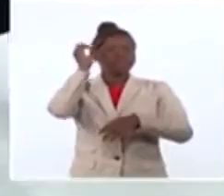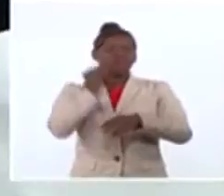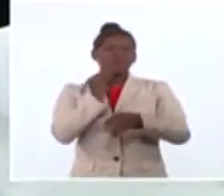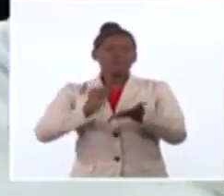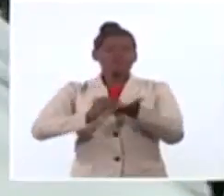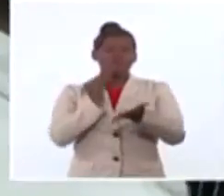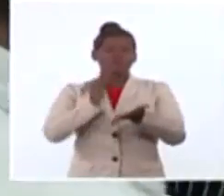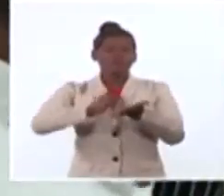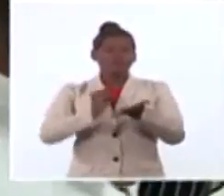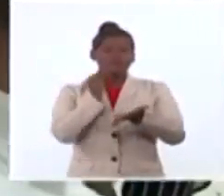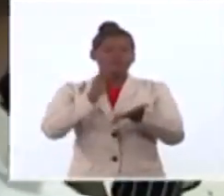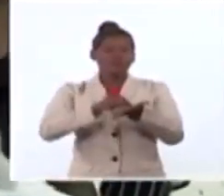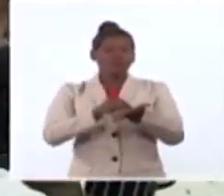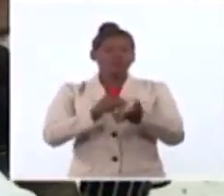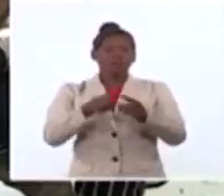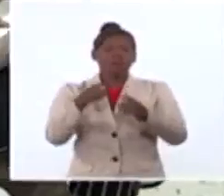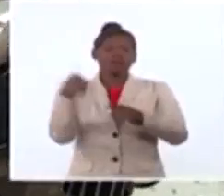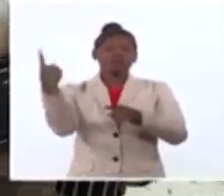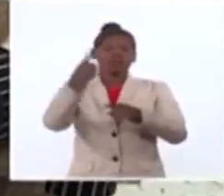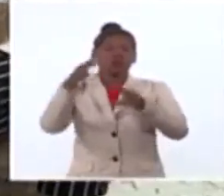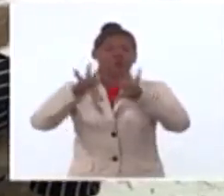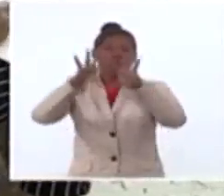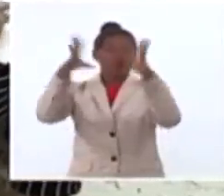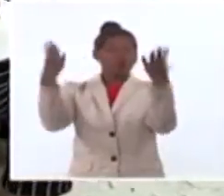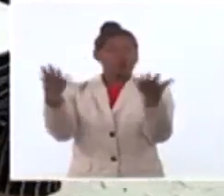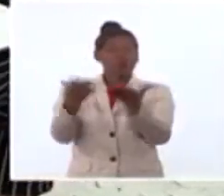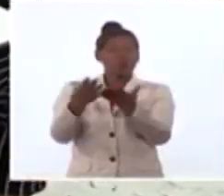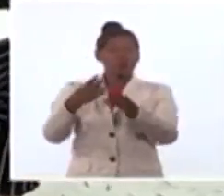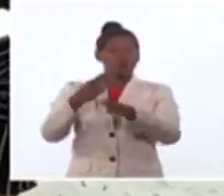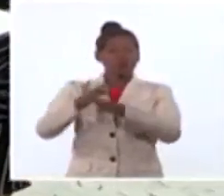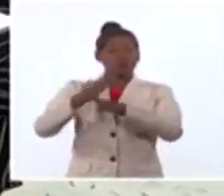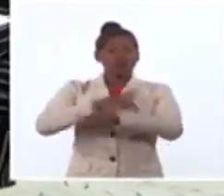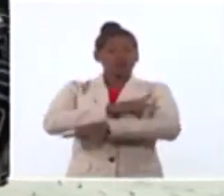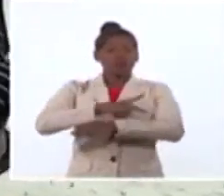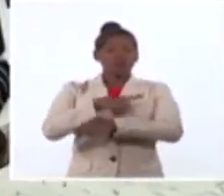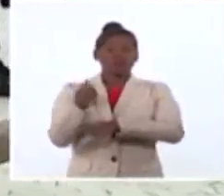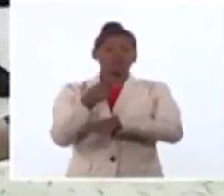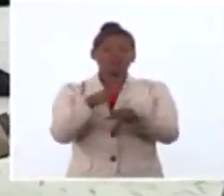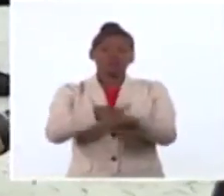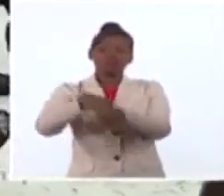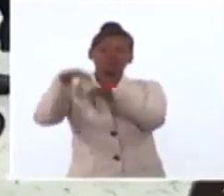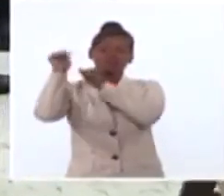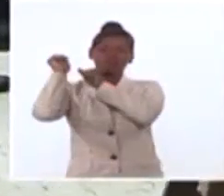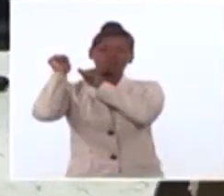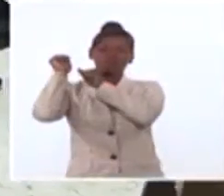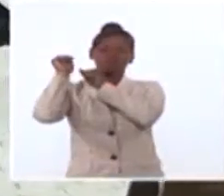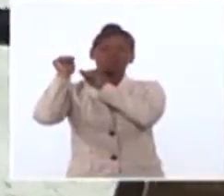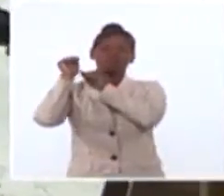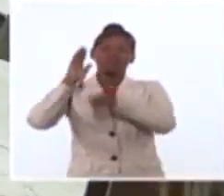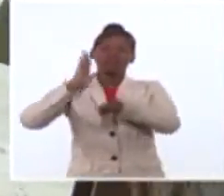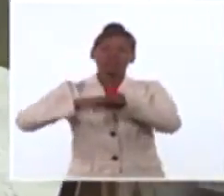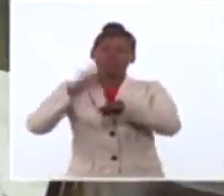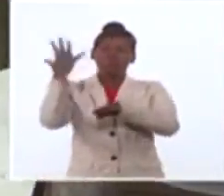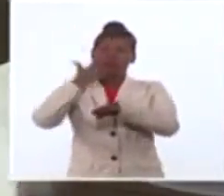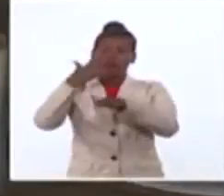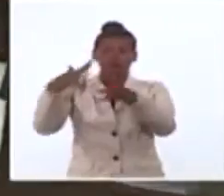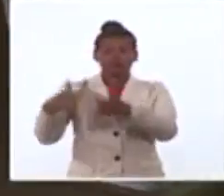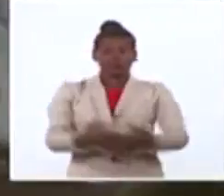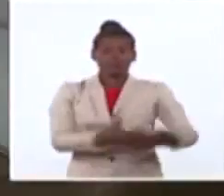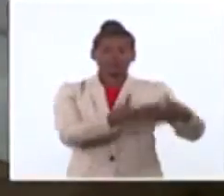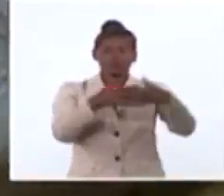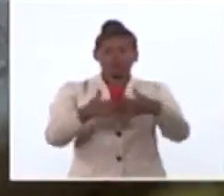incluso racial, otras formas de discriminación, y que es generador